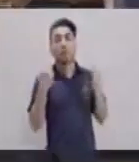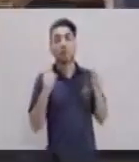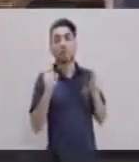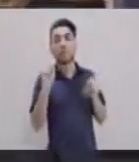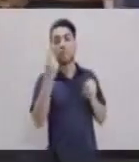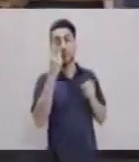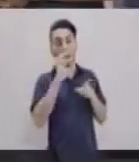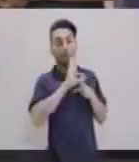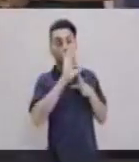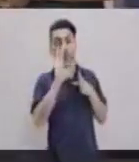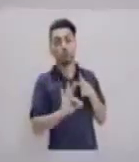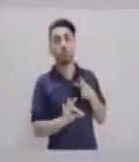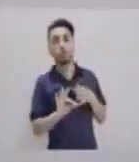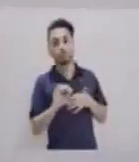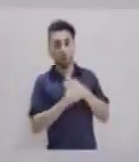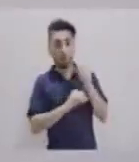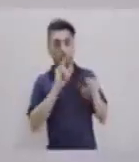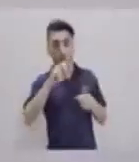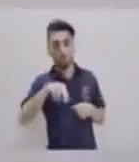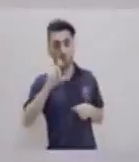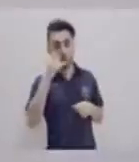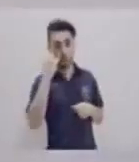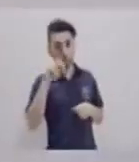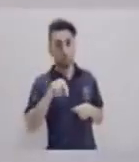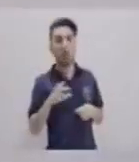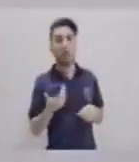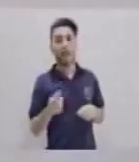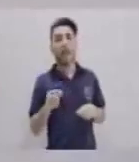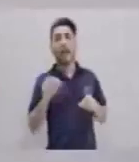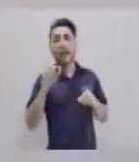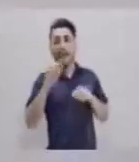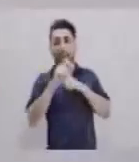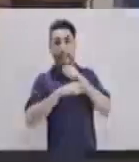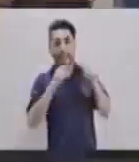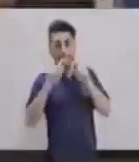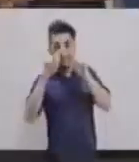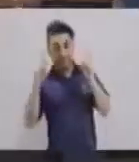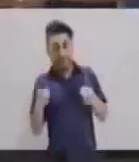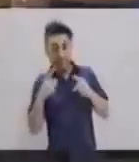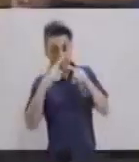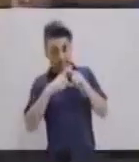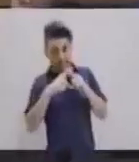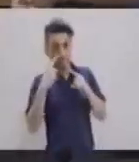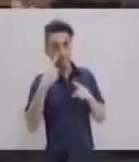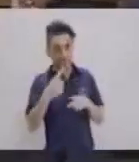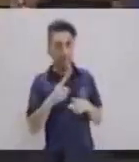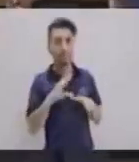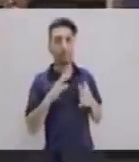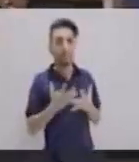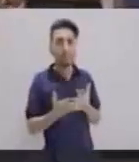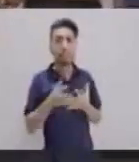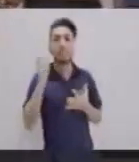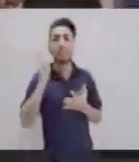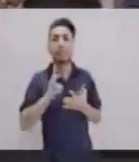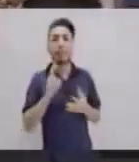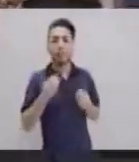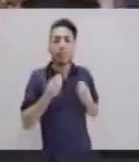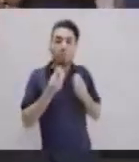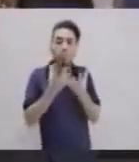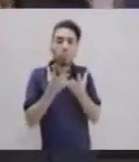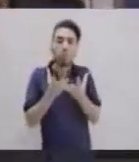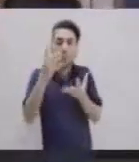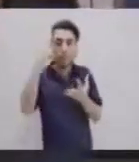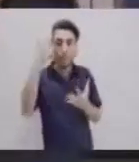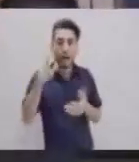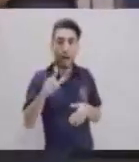la primera función, que es f de x. Hemos de recordar que las funciones racionales son aquellas